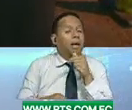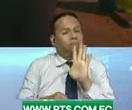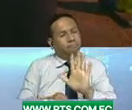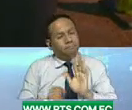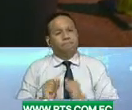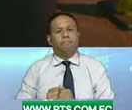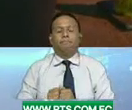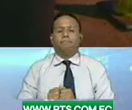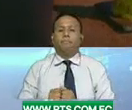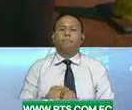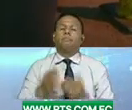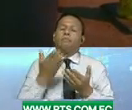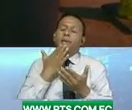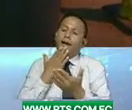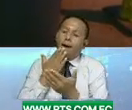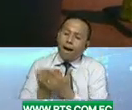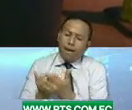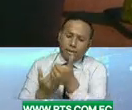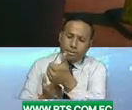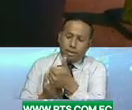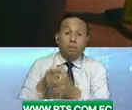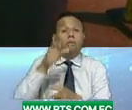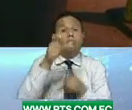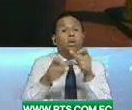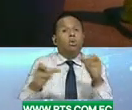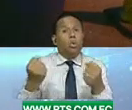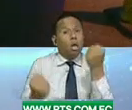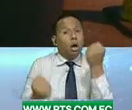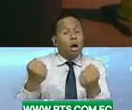Maite. Bien, los conductores ya lo saben para que puedan tomar las debidas precauciones.